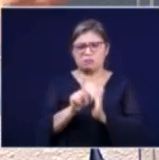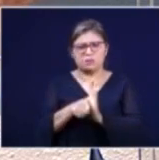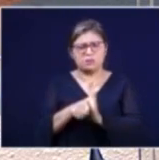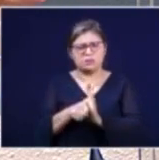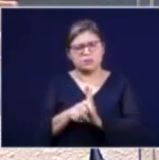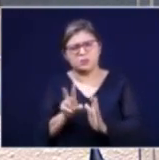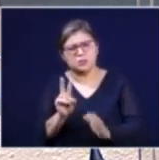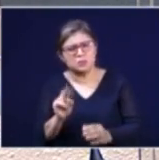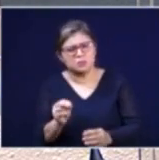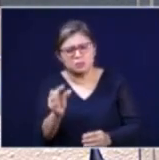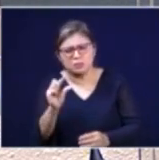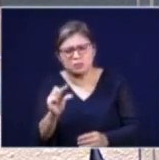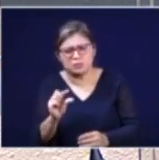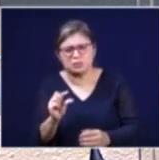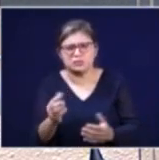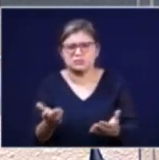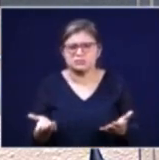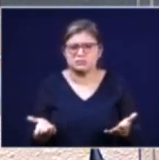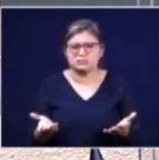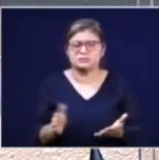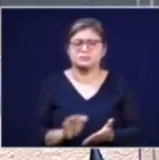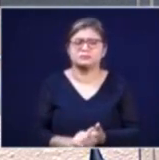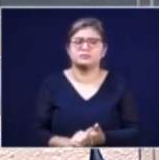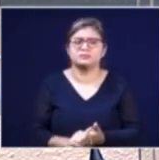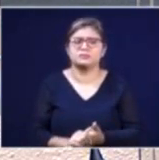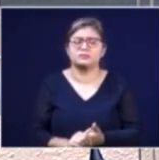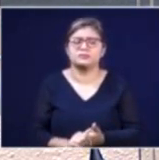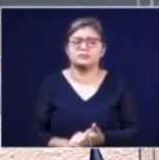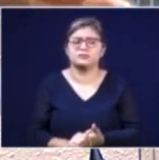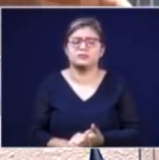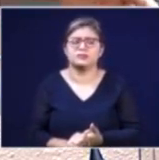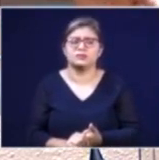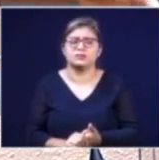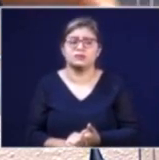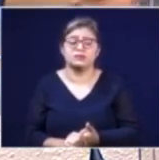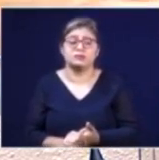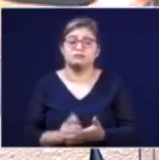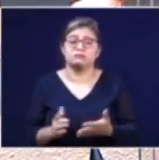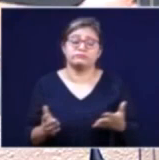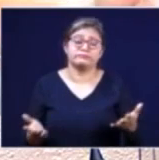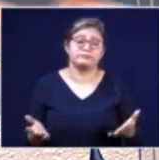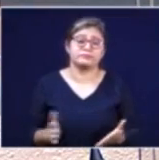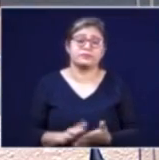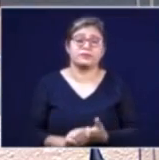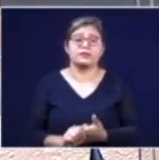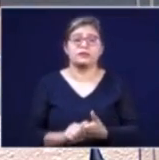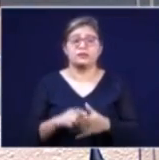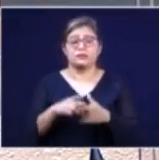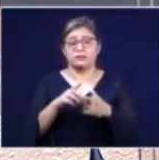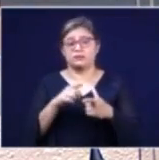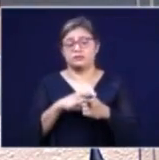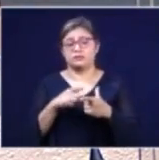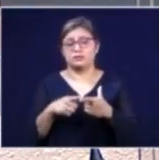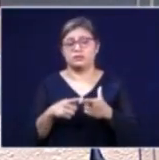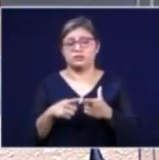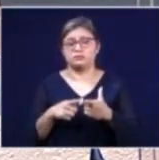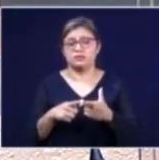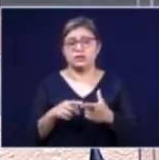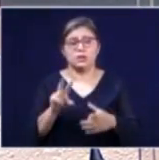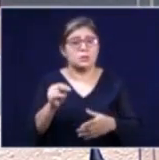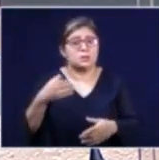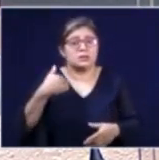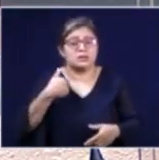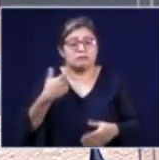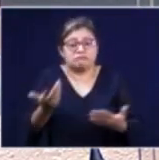Miren, voy a ser sucinto. Realmente, porque si no hay capacidad de expresión, entonces no tiene mayor sentido lo que